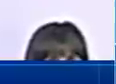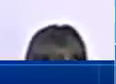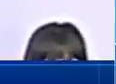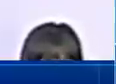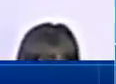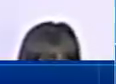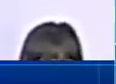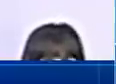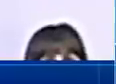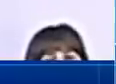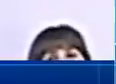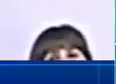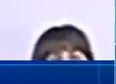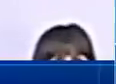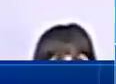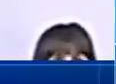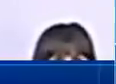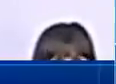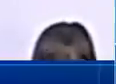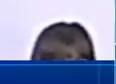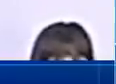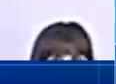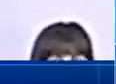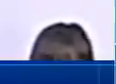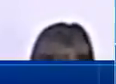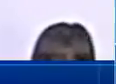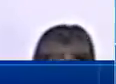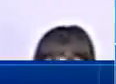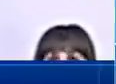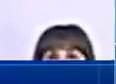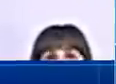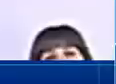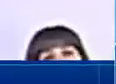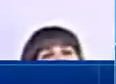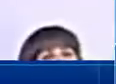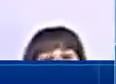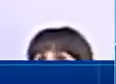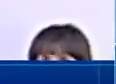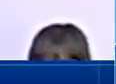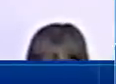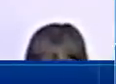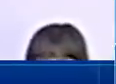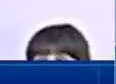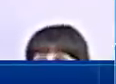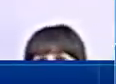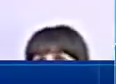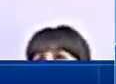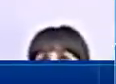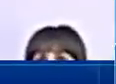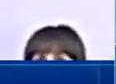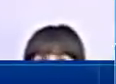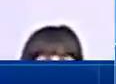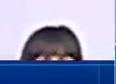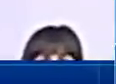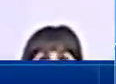este tiempo 344 euros al mes. Cuando ustedes estaban en el Gobierno se subió solamente 94 euros durante los 7 años al frente